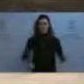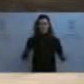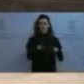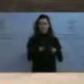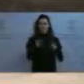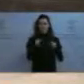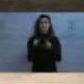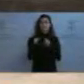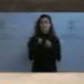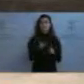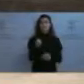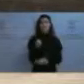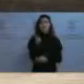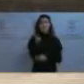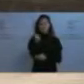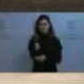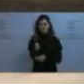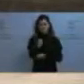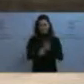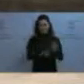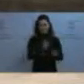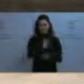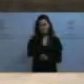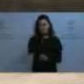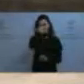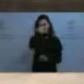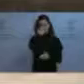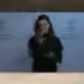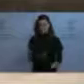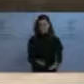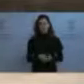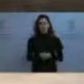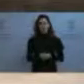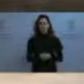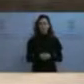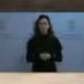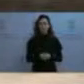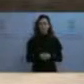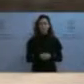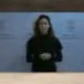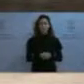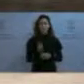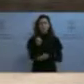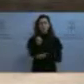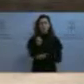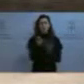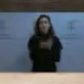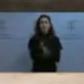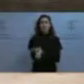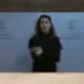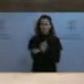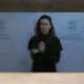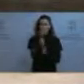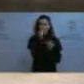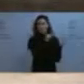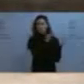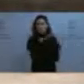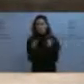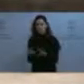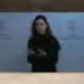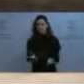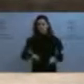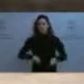como objetivo apoyar al organismo titular. Y apoyar no significa, en ningún caso, ni sustituir ni asumir